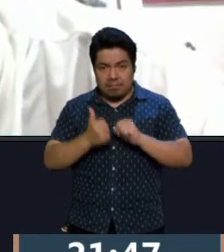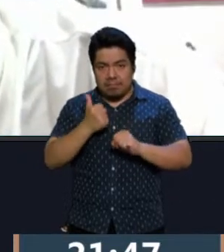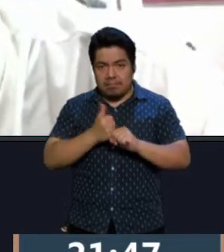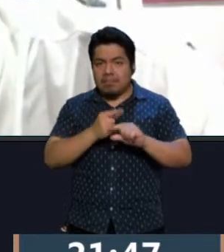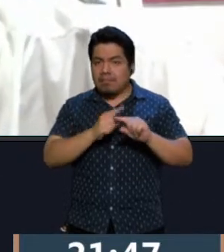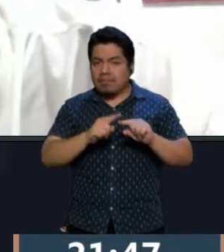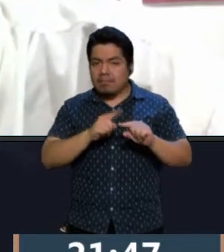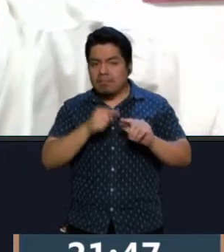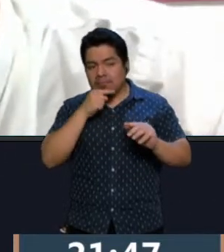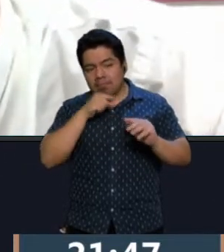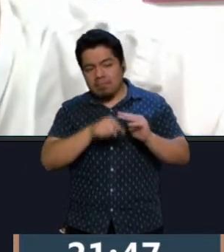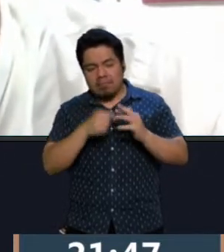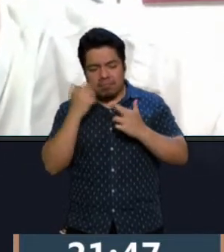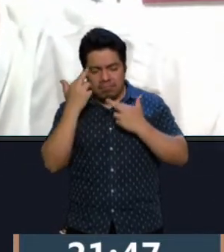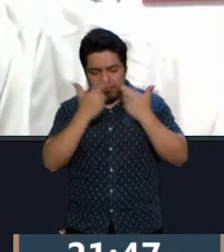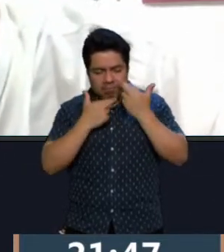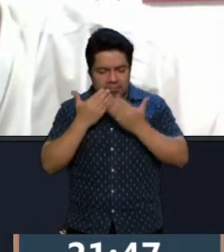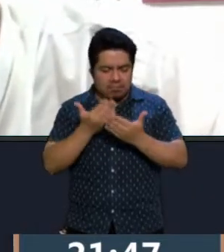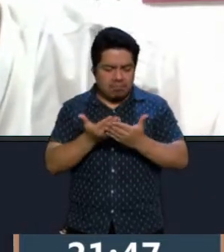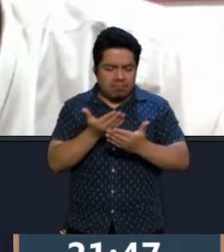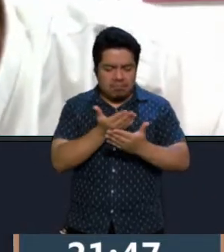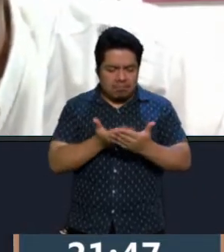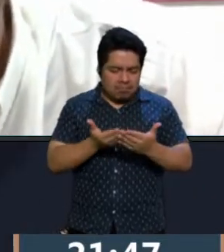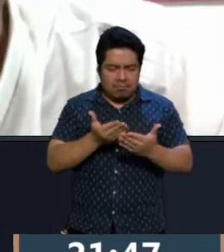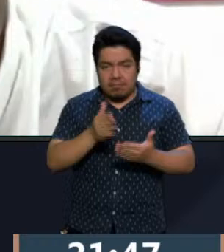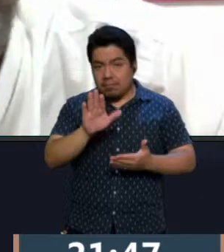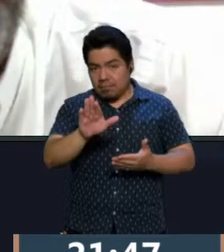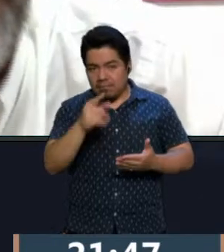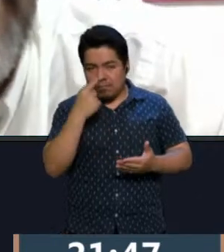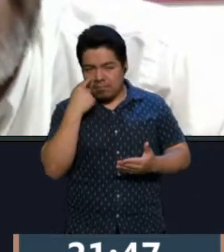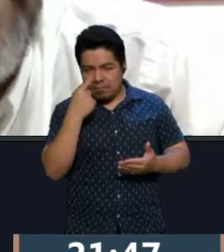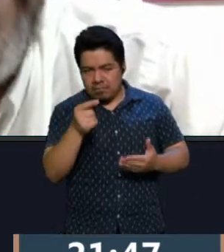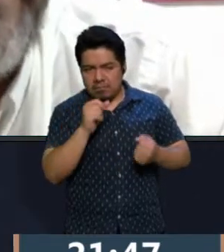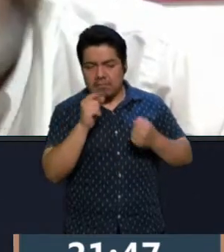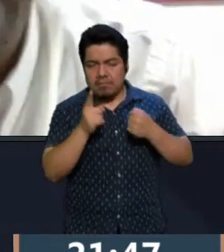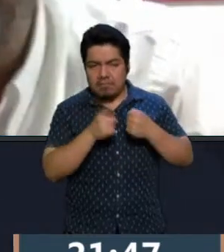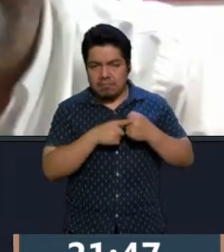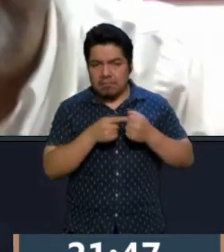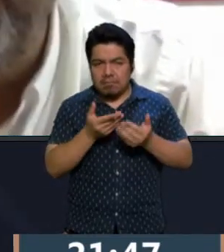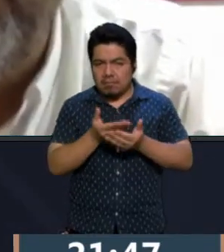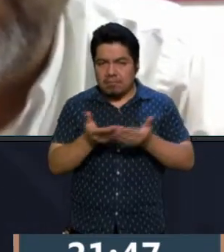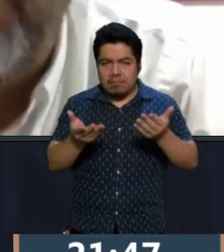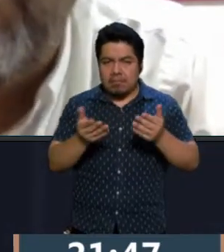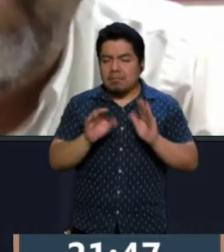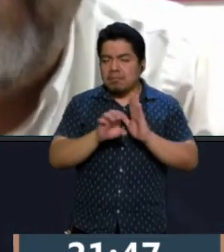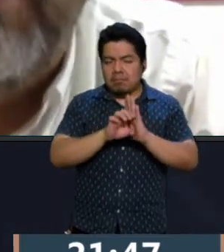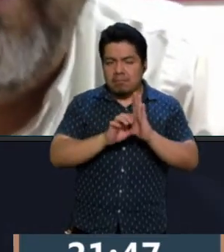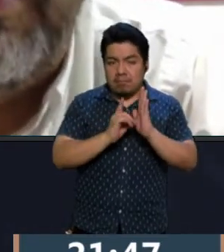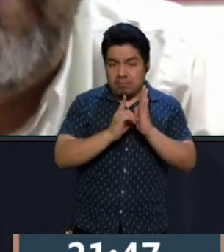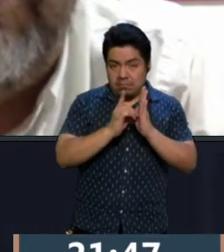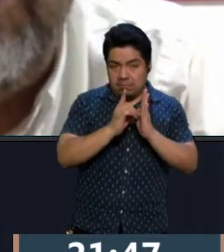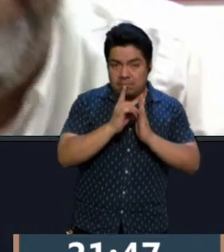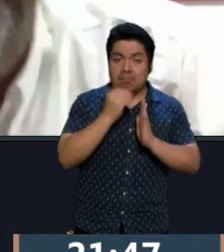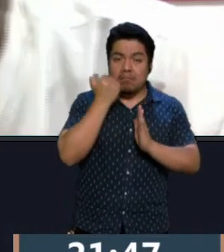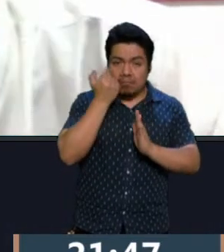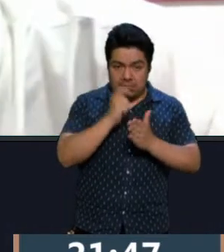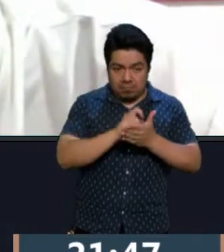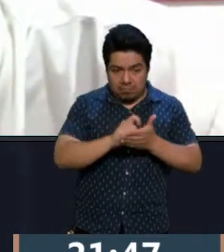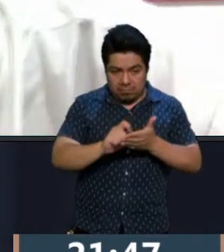tipo de denuncias. Y por supuesto también decir algo, a quien está buscando comprar un